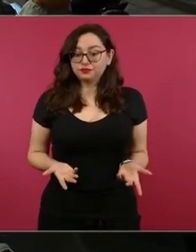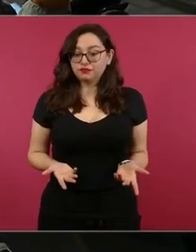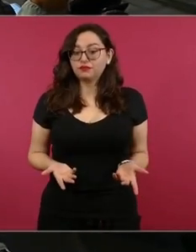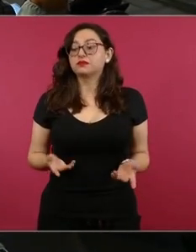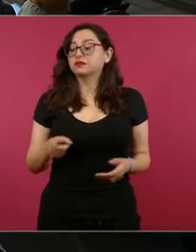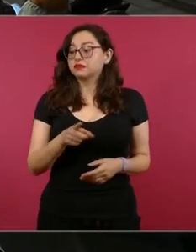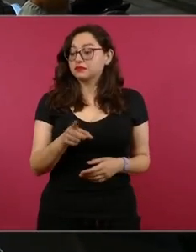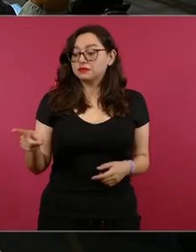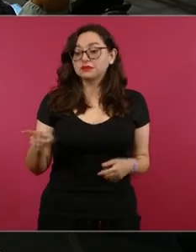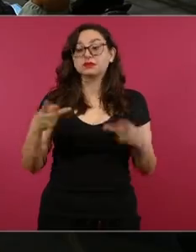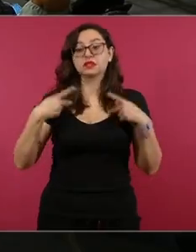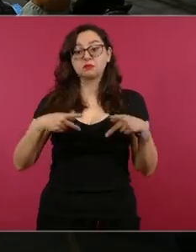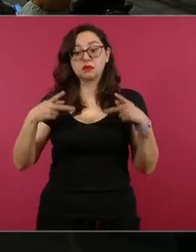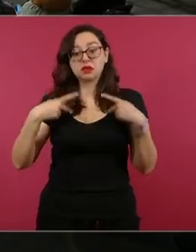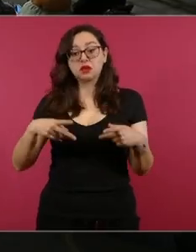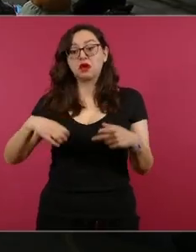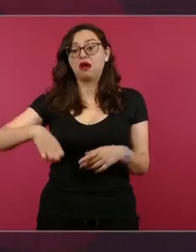después de 65 años,